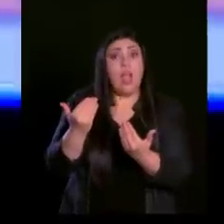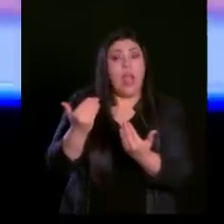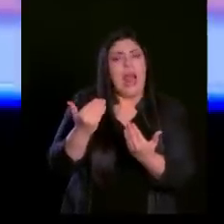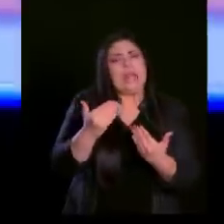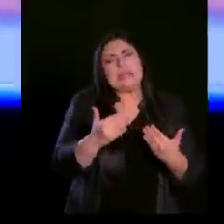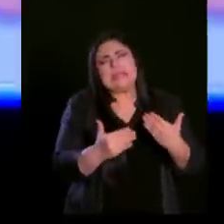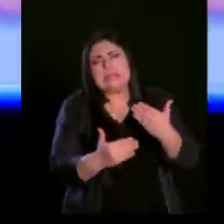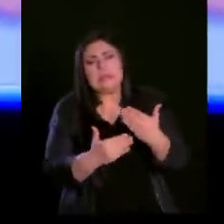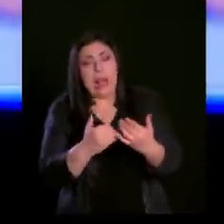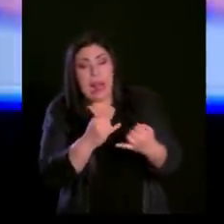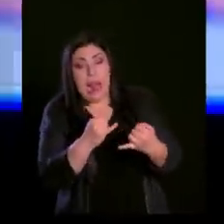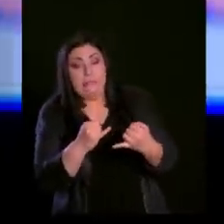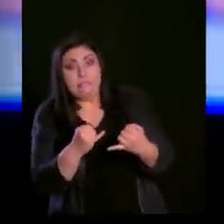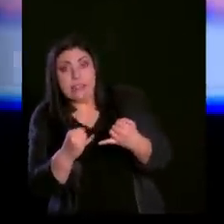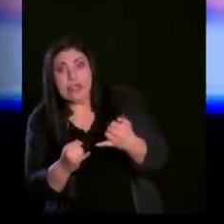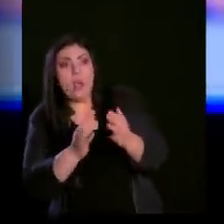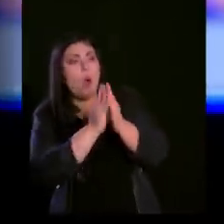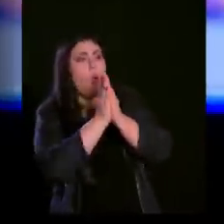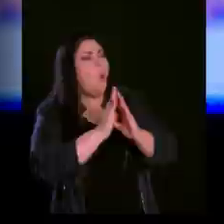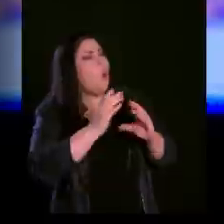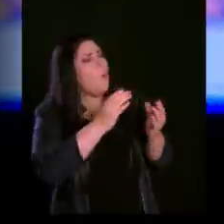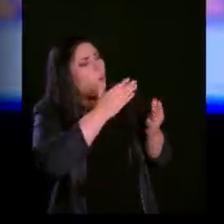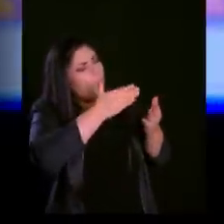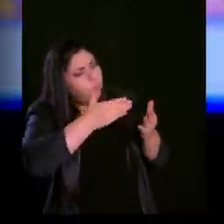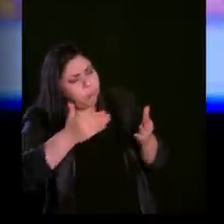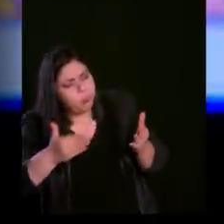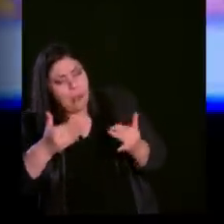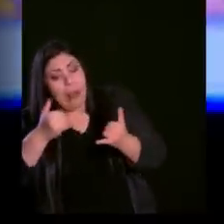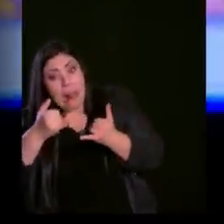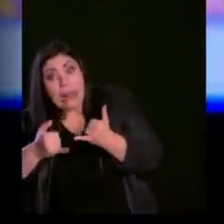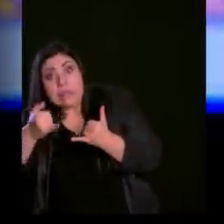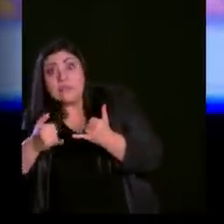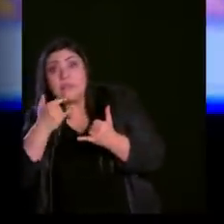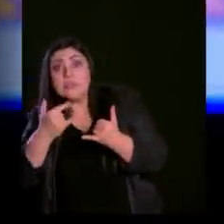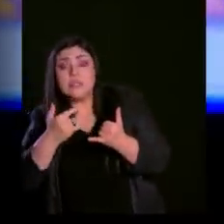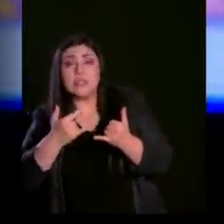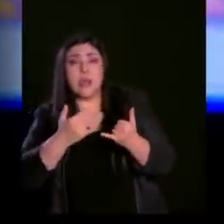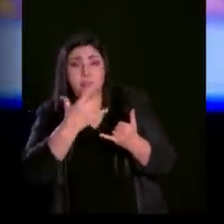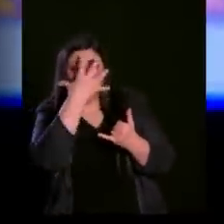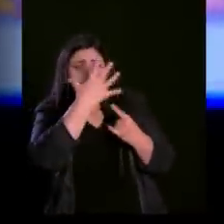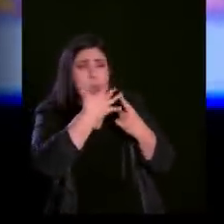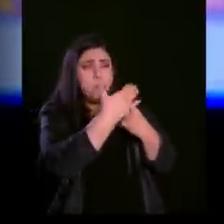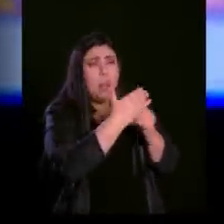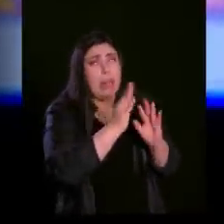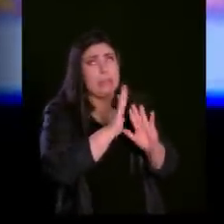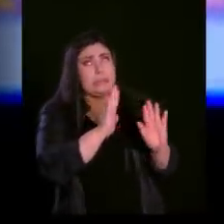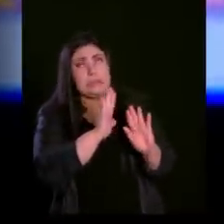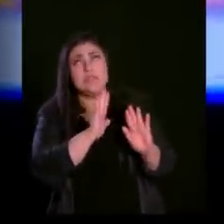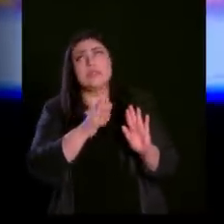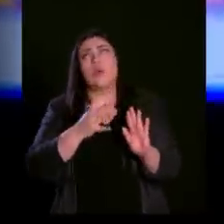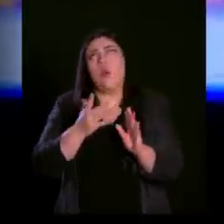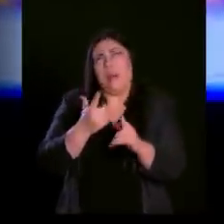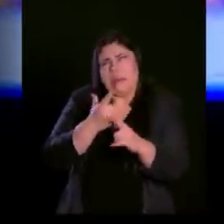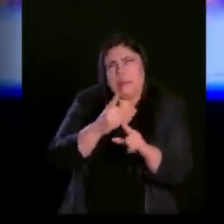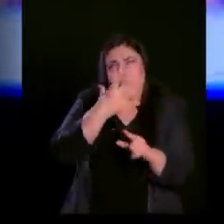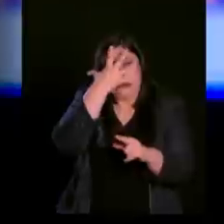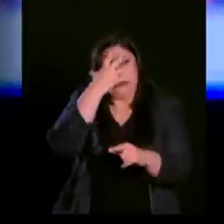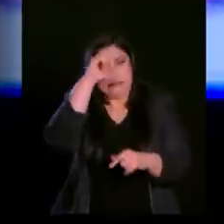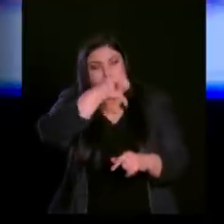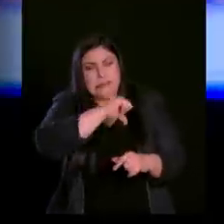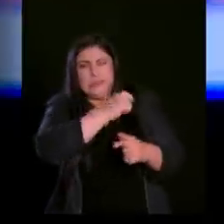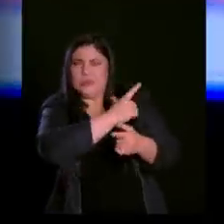ya va a finalizar la enseñanza acerca de la oración dice y no nos metas en tentación más Líbranos del mal porque tú y yo